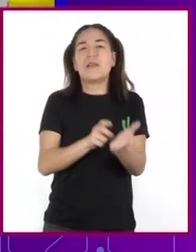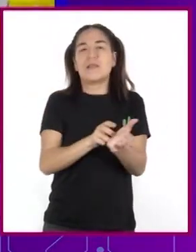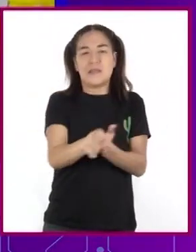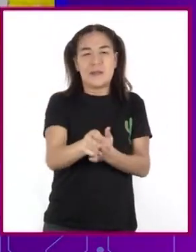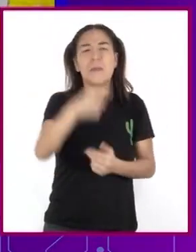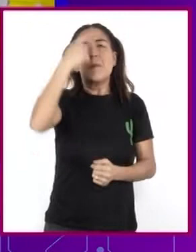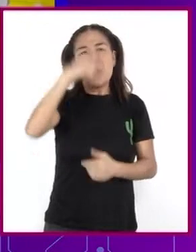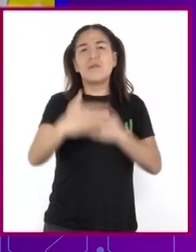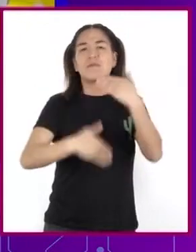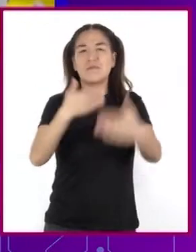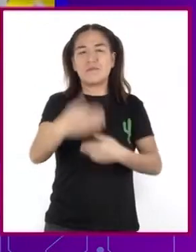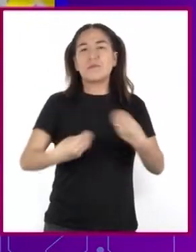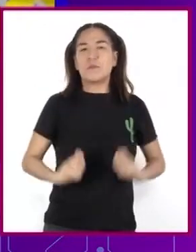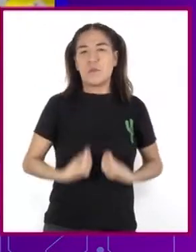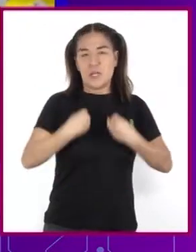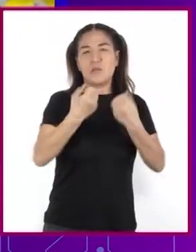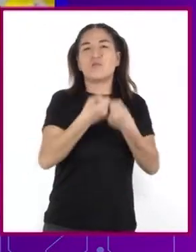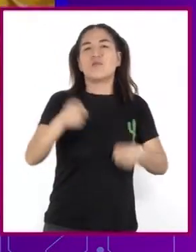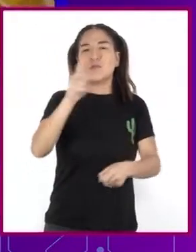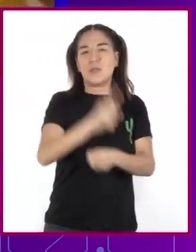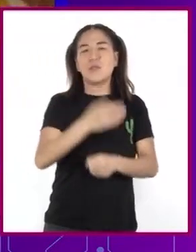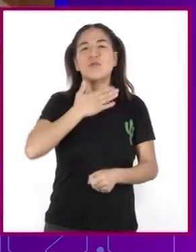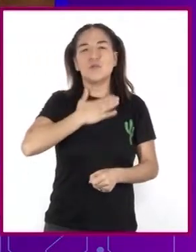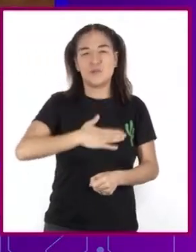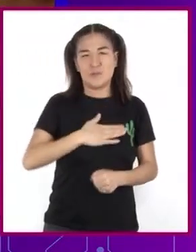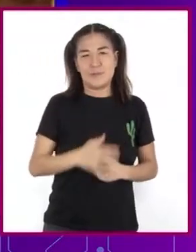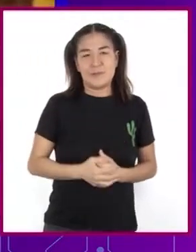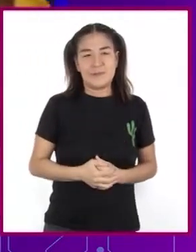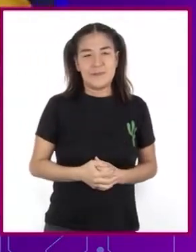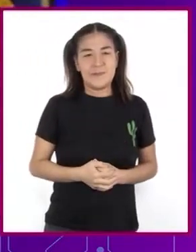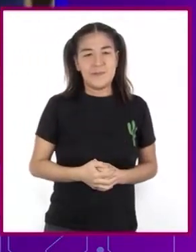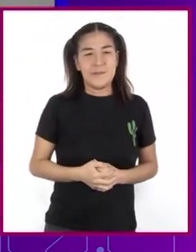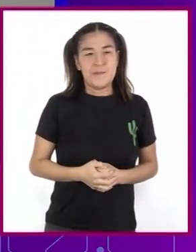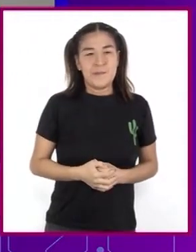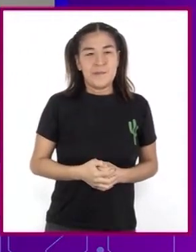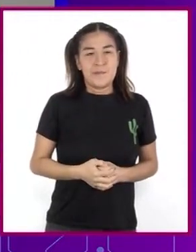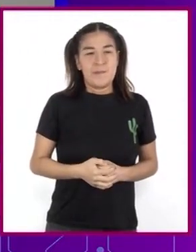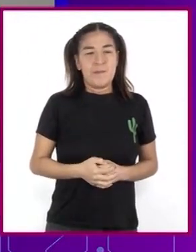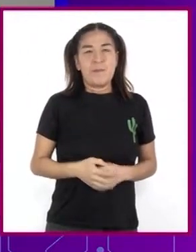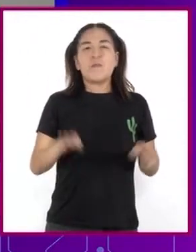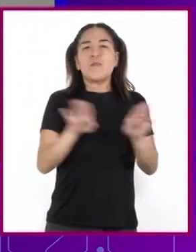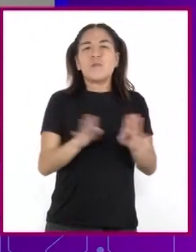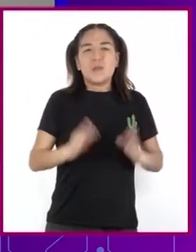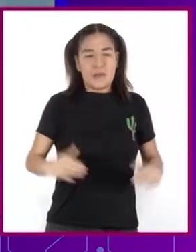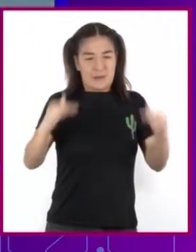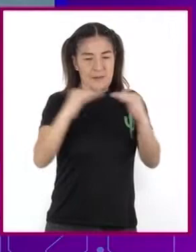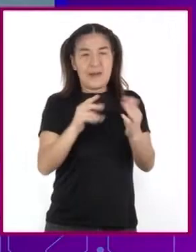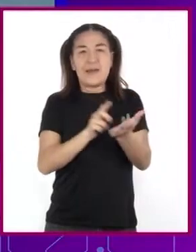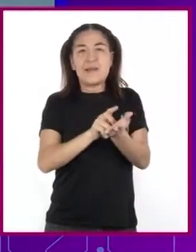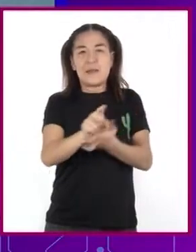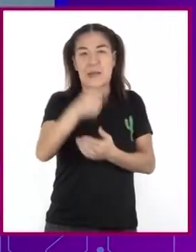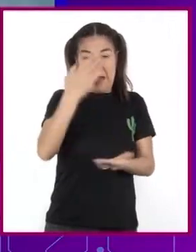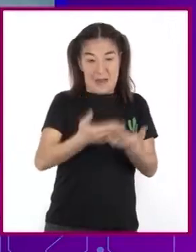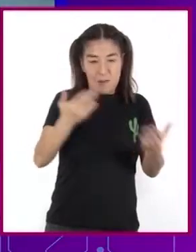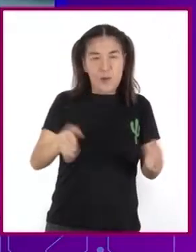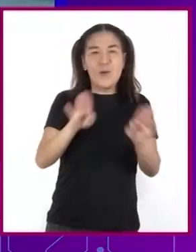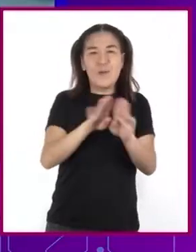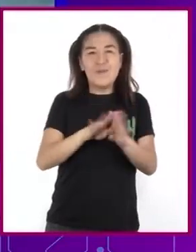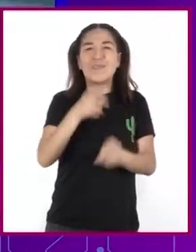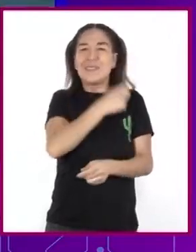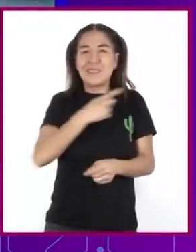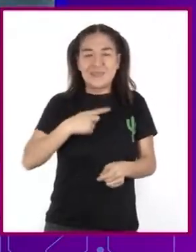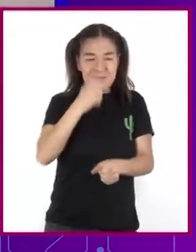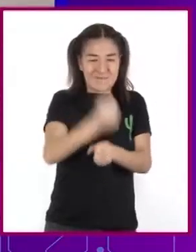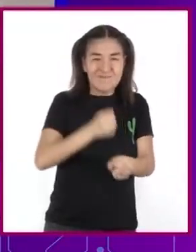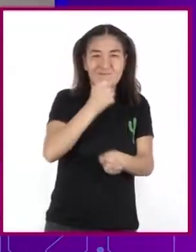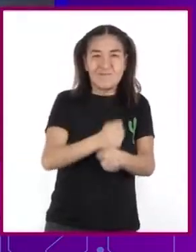para vivir en una sociedad justa. La igualdad de derecho por la que se trabaja en la actualidad es para que todos los